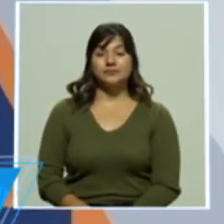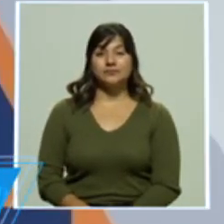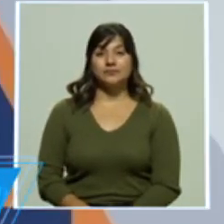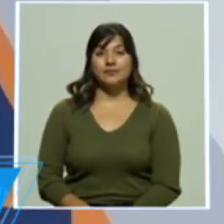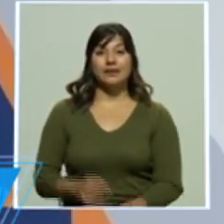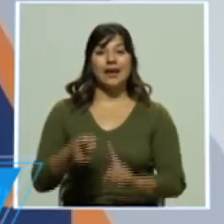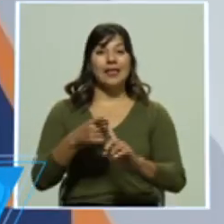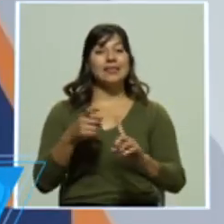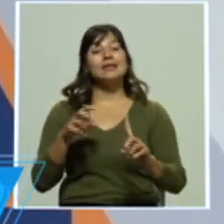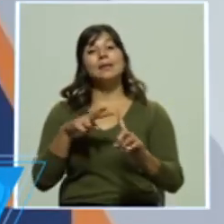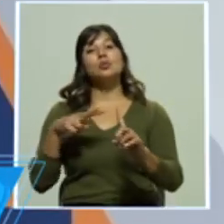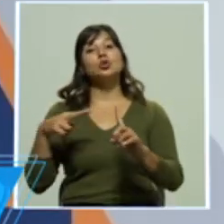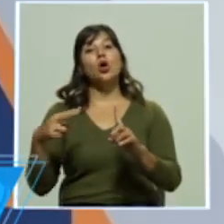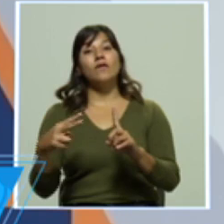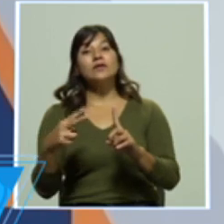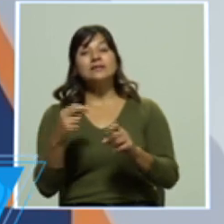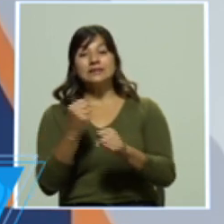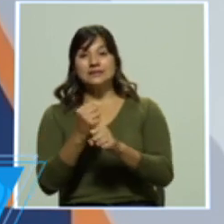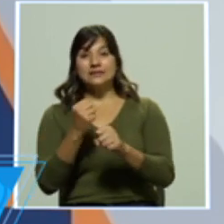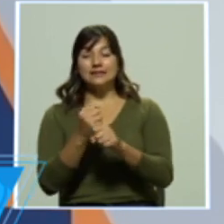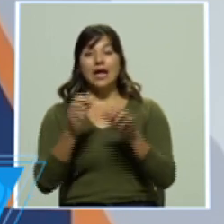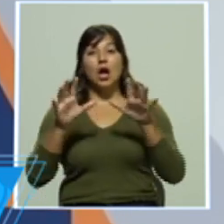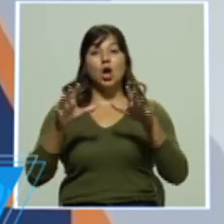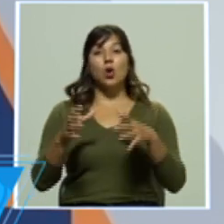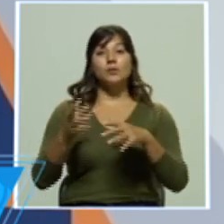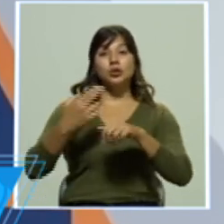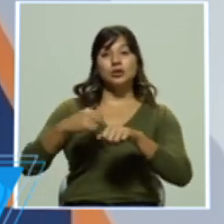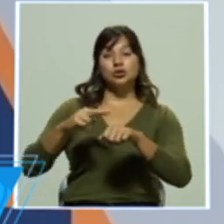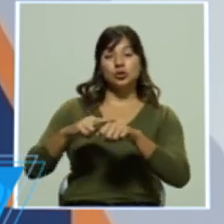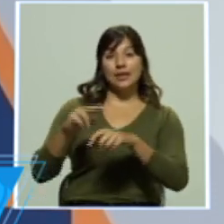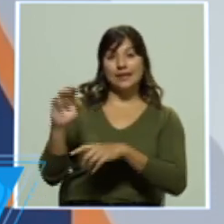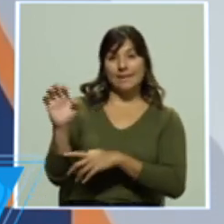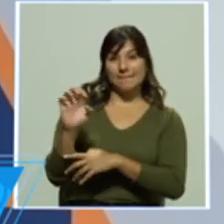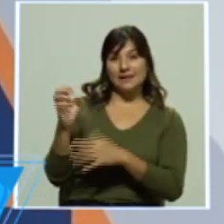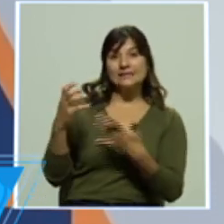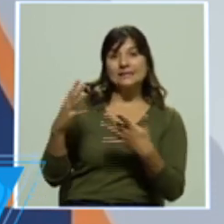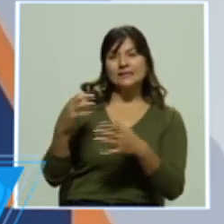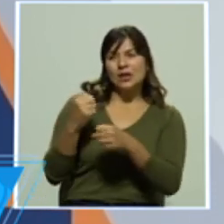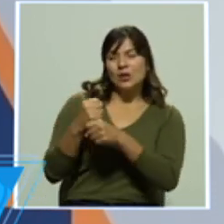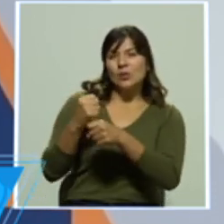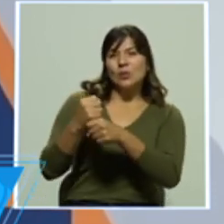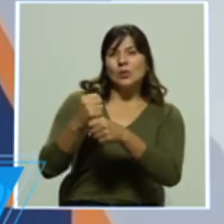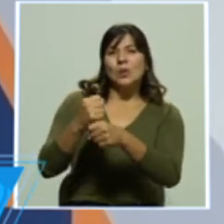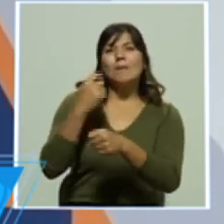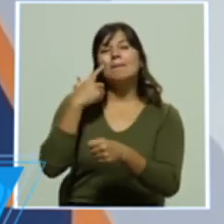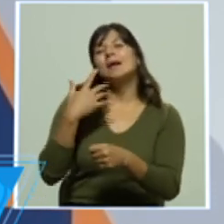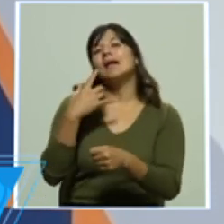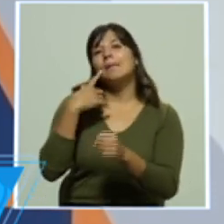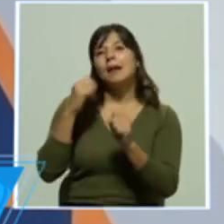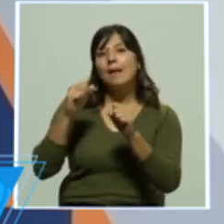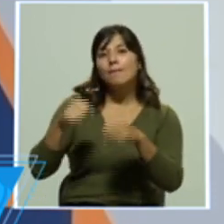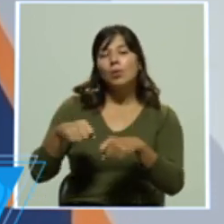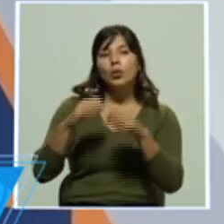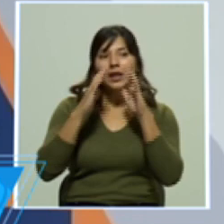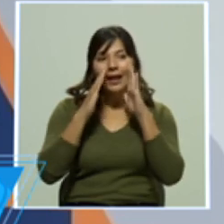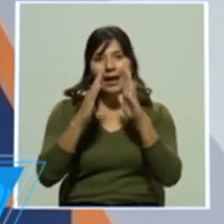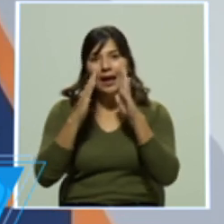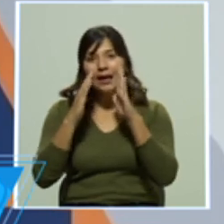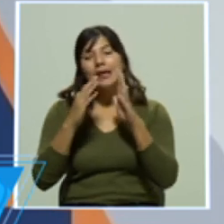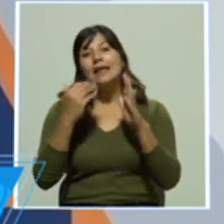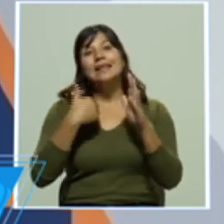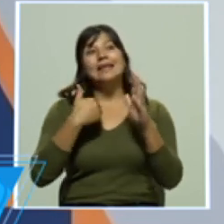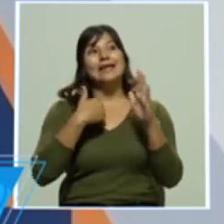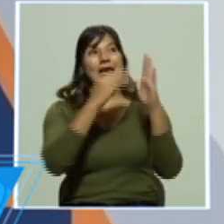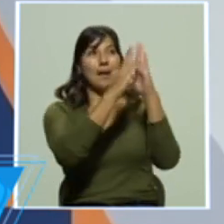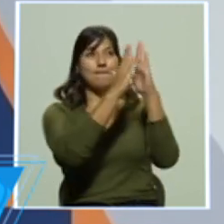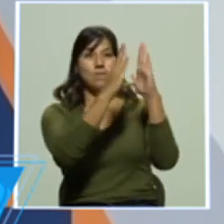Desde el punto de vista operativo, la Comisión Nacional de Emergencias ha trabajado en el reabastecimiento de todas las bodegas regionales, 4 bodegas